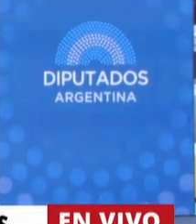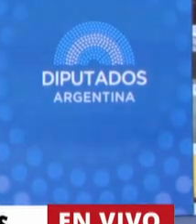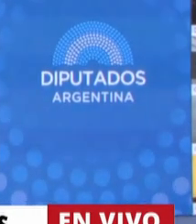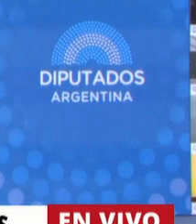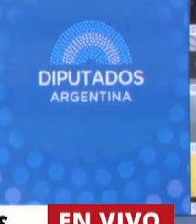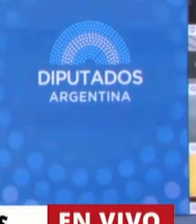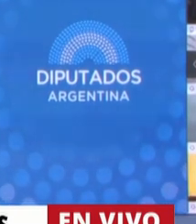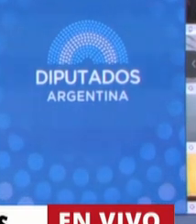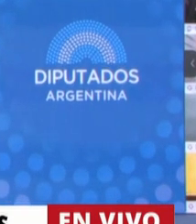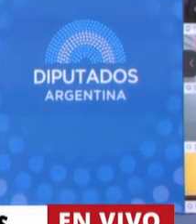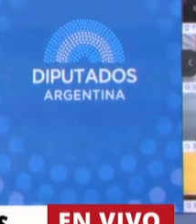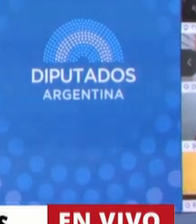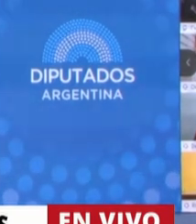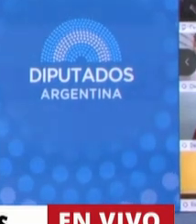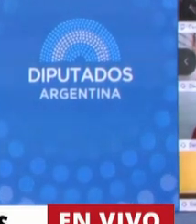está